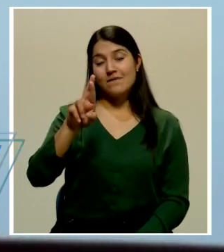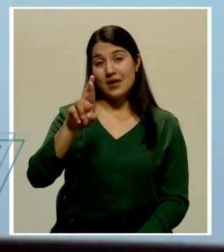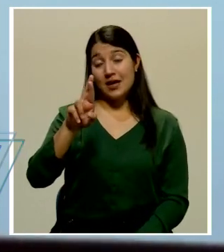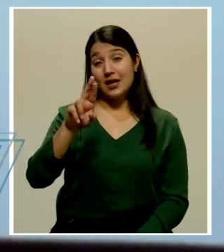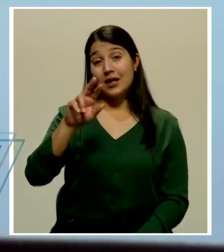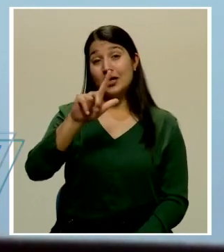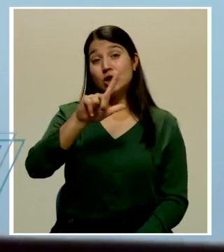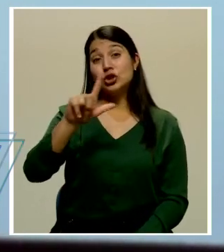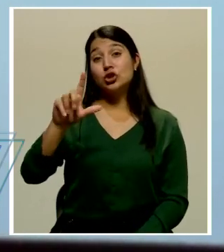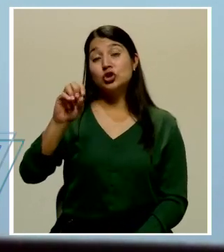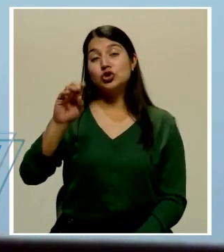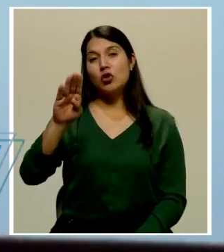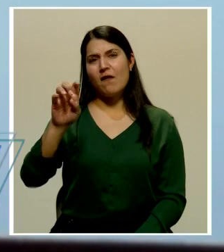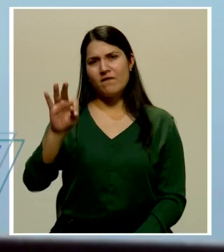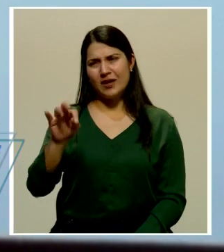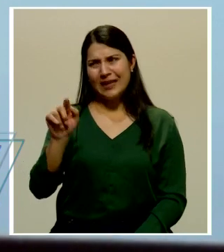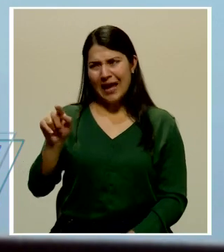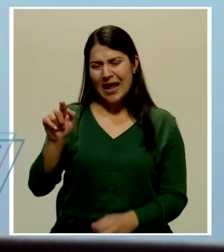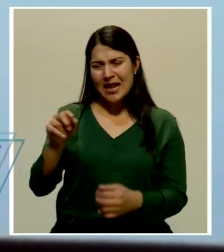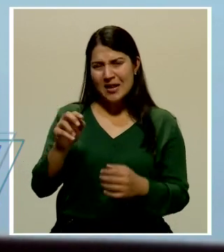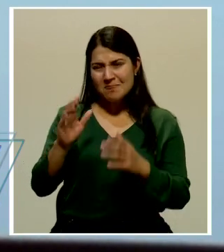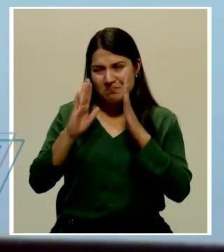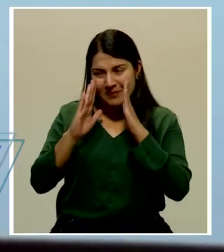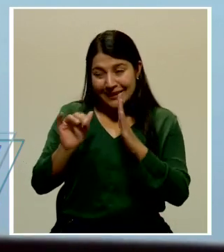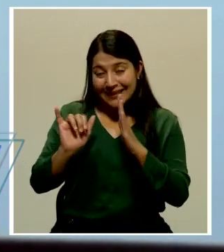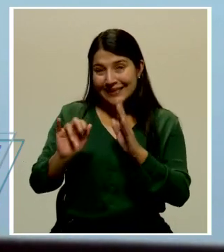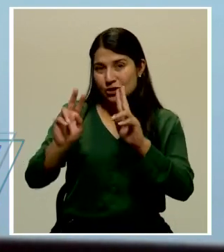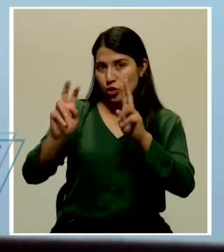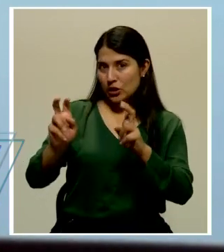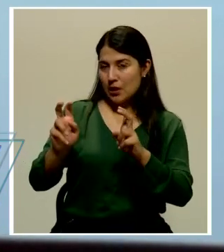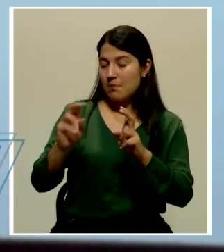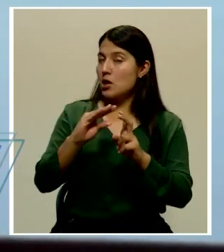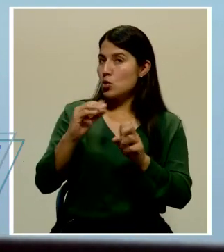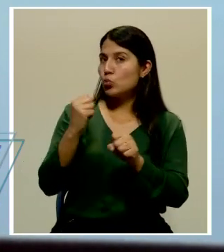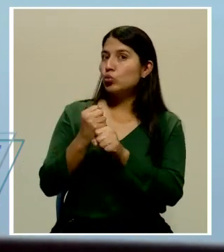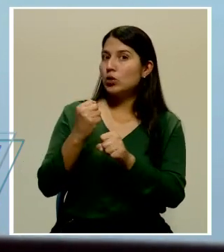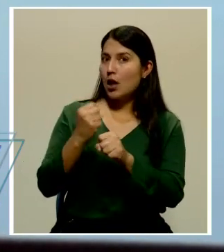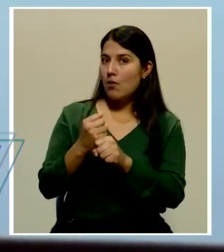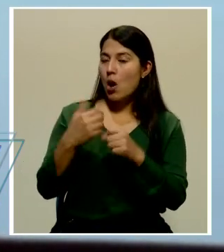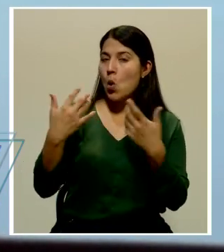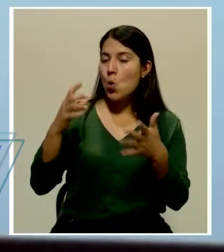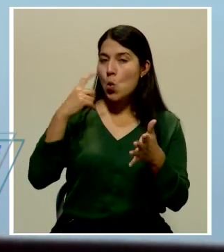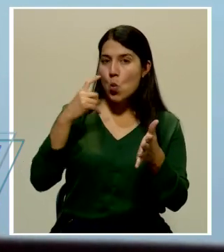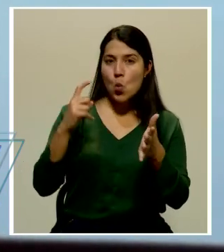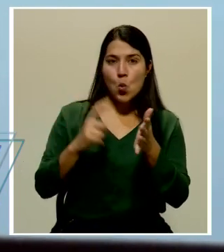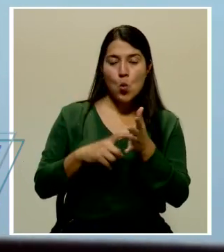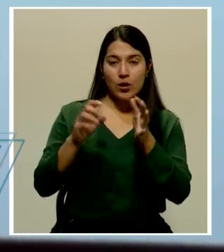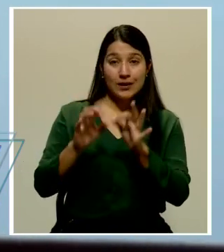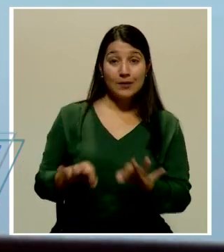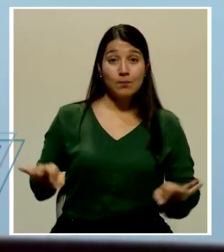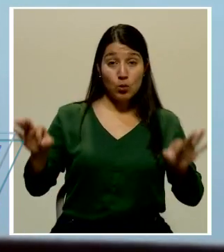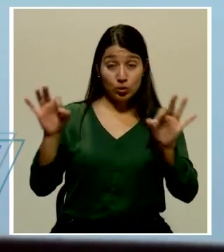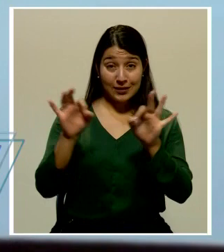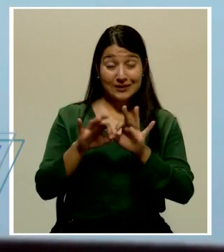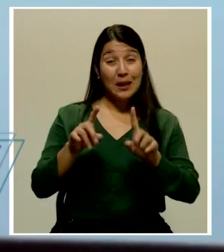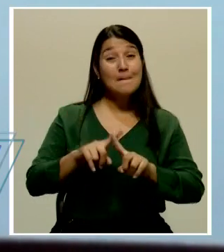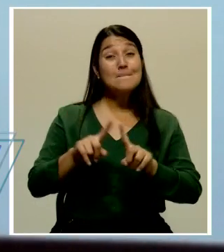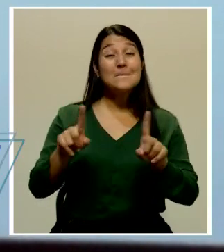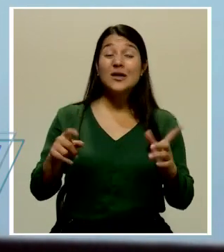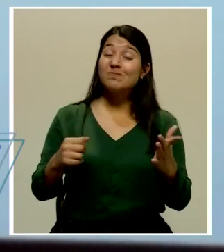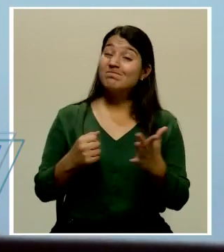todos estos temas y que tienen un prestigio importantísimo. Lo que ocurre es que